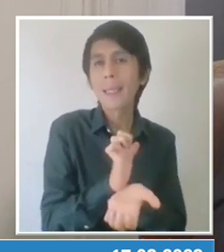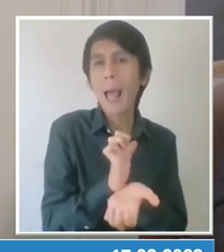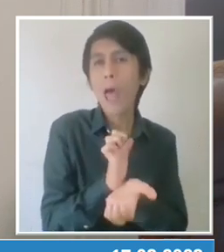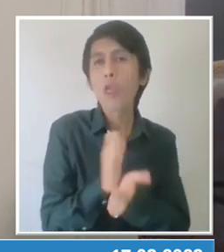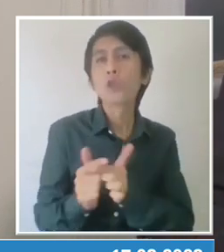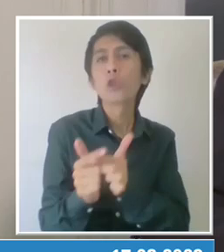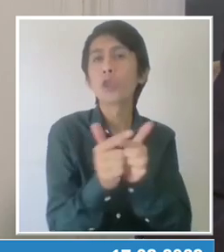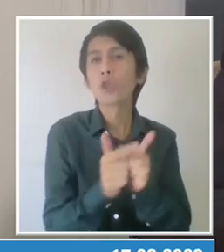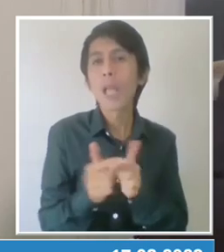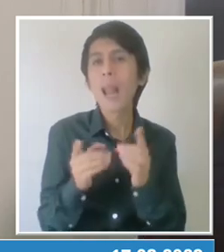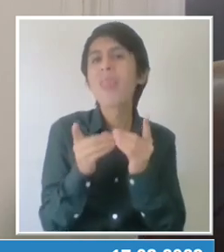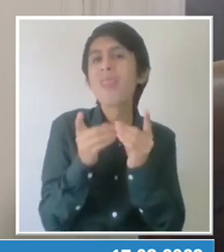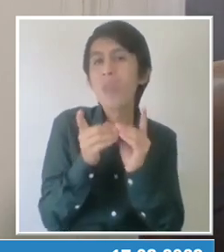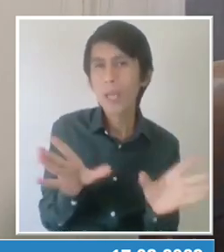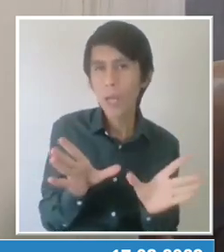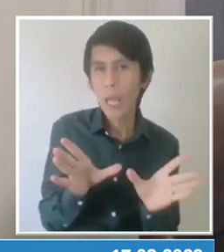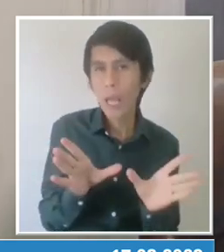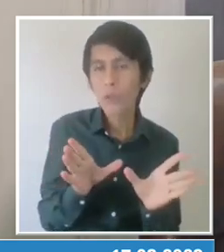con solidaridad.